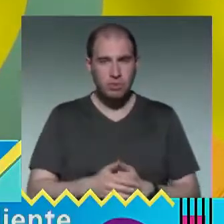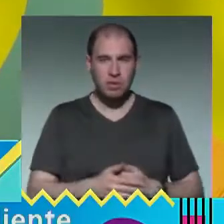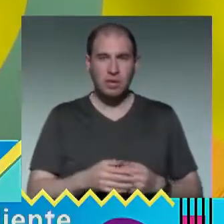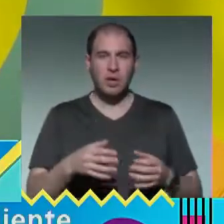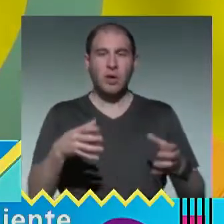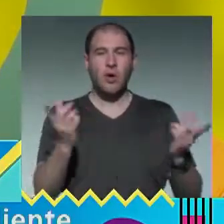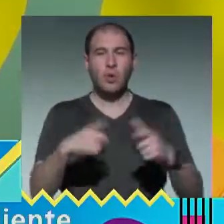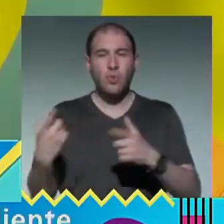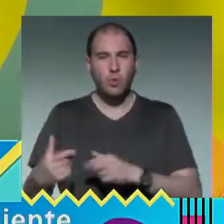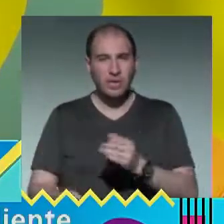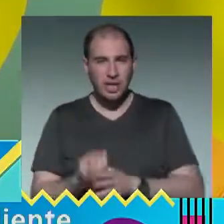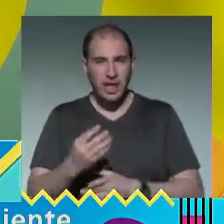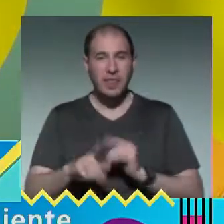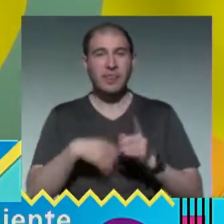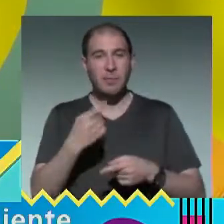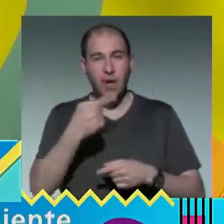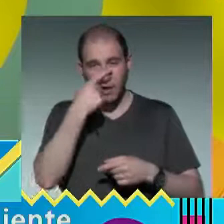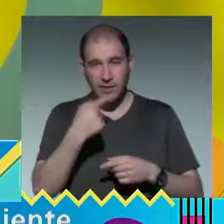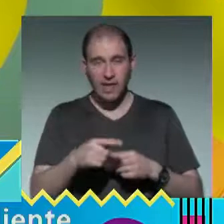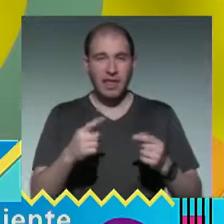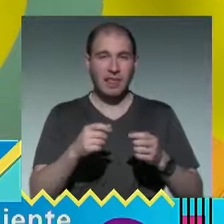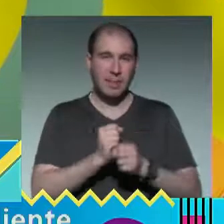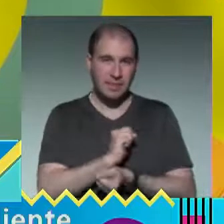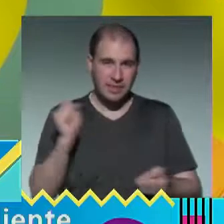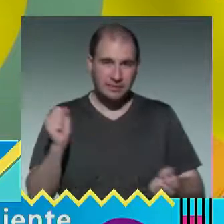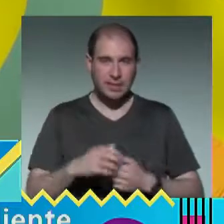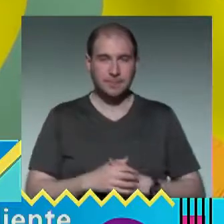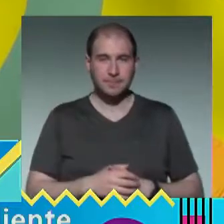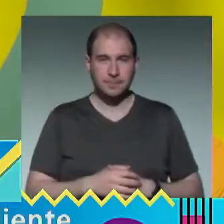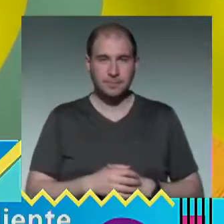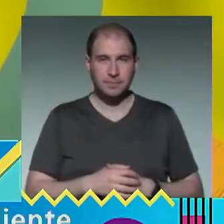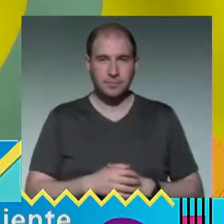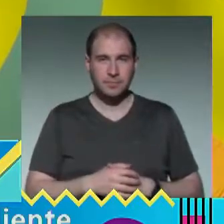formaciones de juntas, que después terminarán en la independencia de los